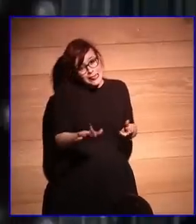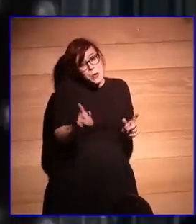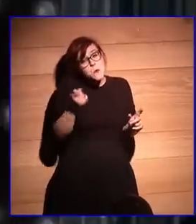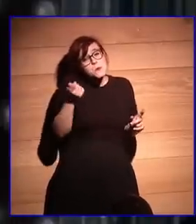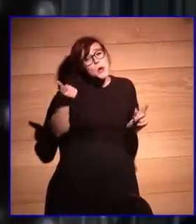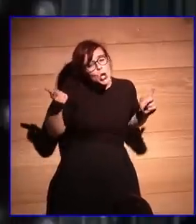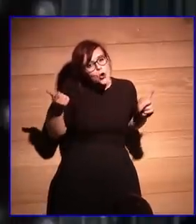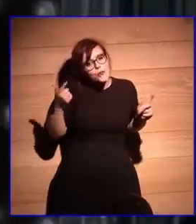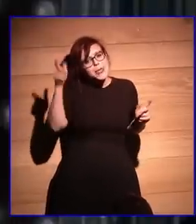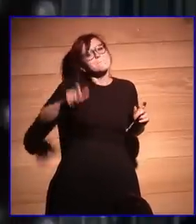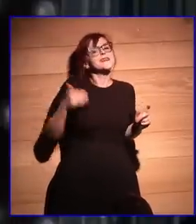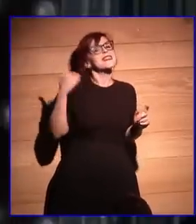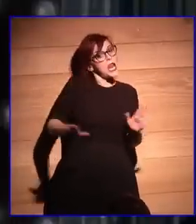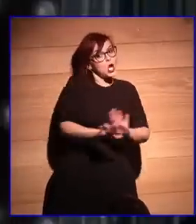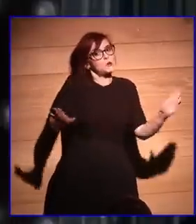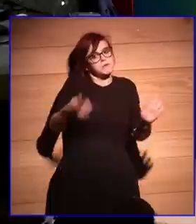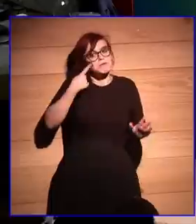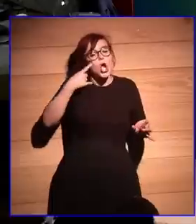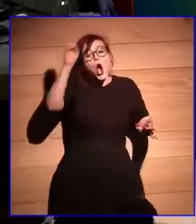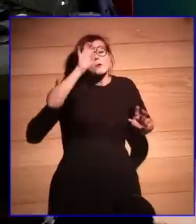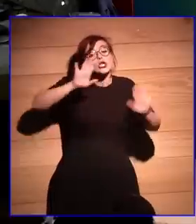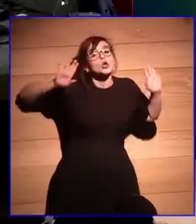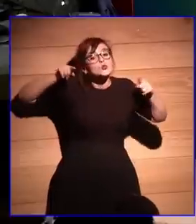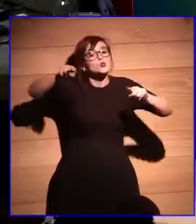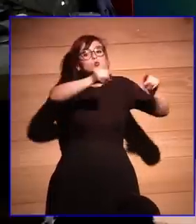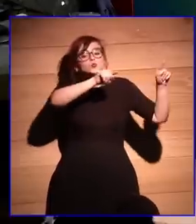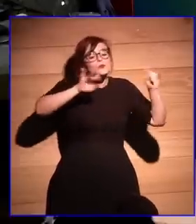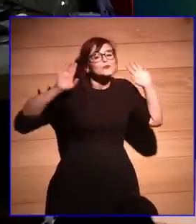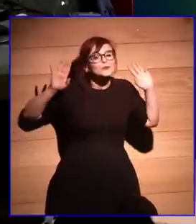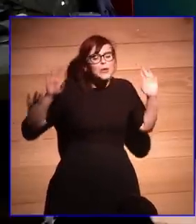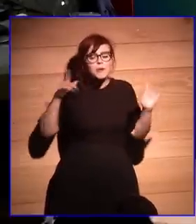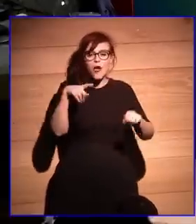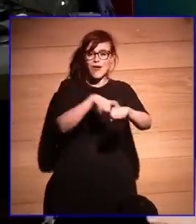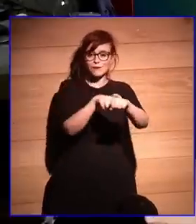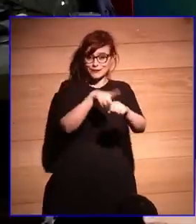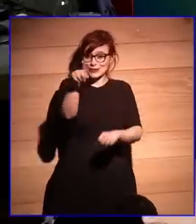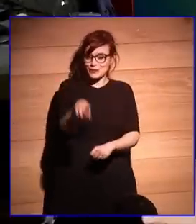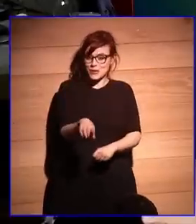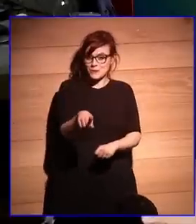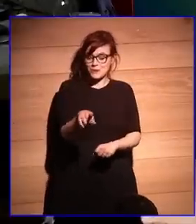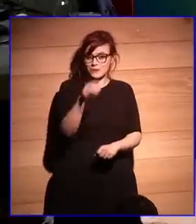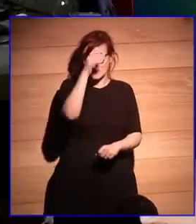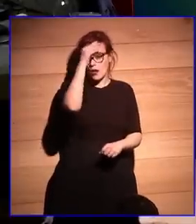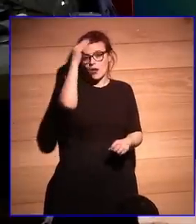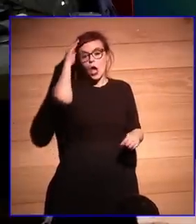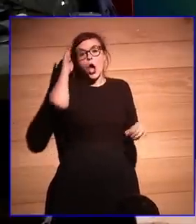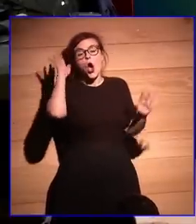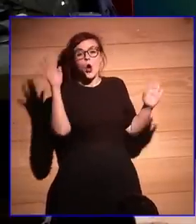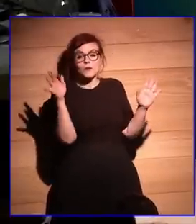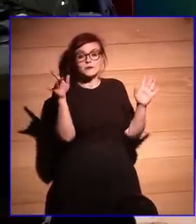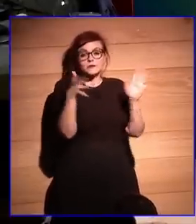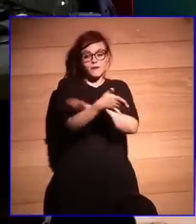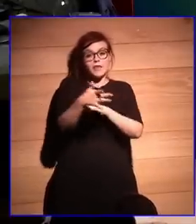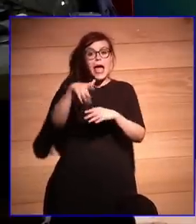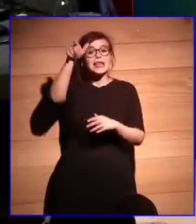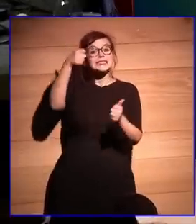poquitito de villano. No sé vosotros. Y otra de las características muy bonitas que tenía, de hecho... Hombre, del sirviente del villano, que es